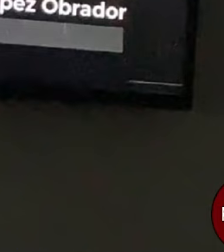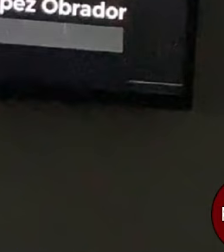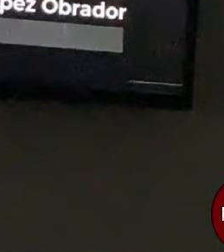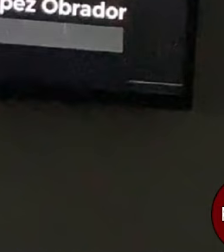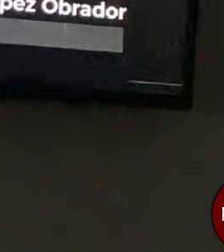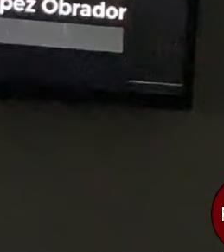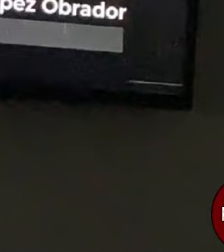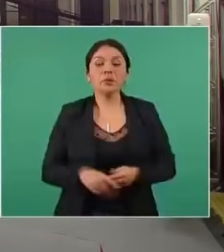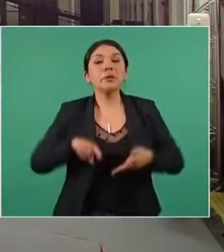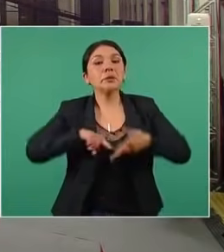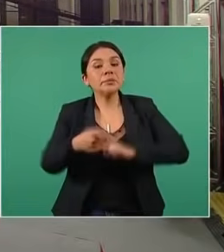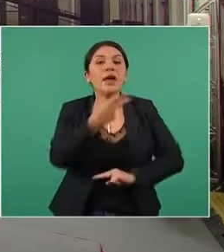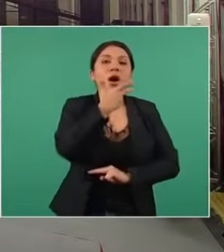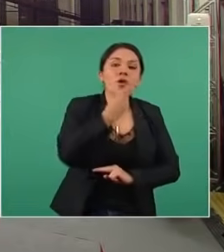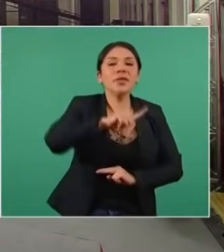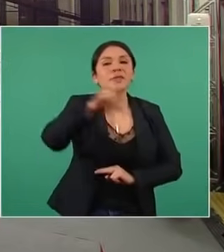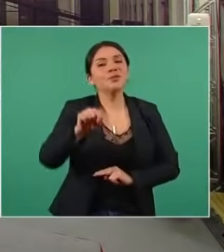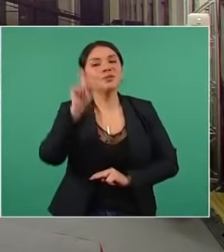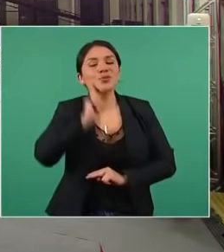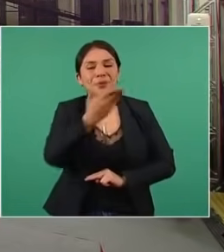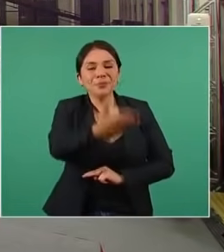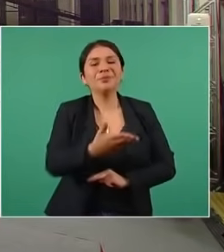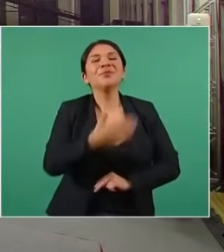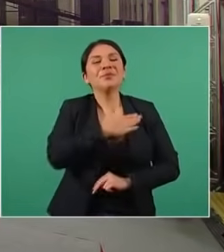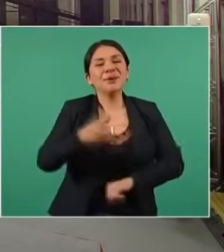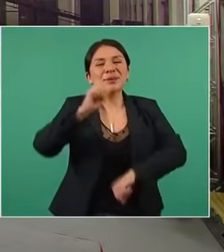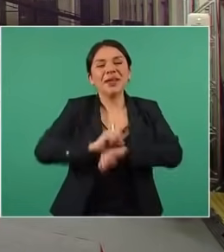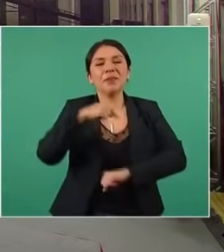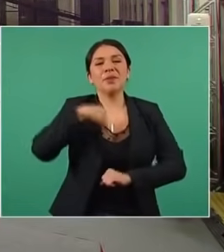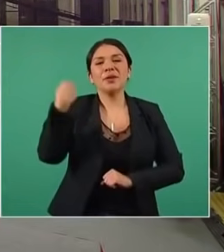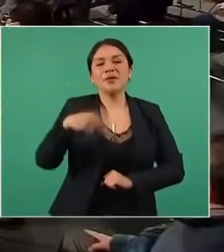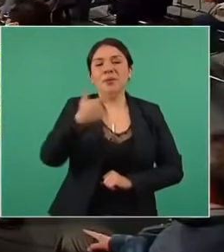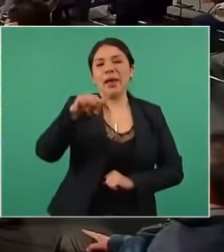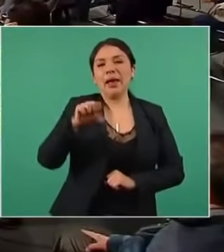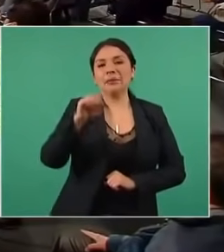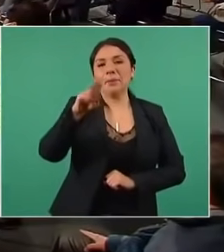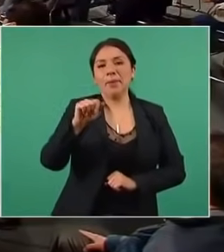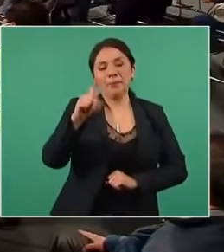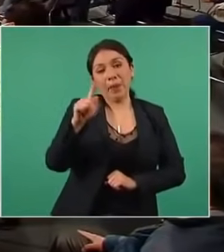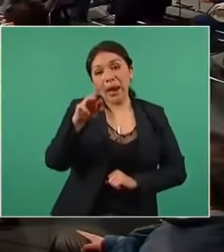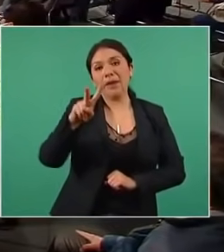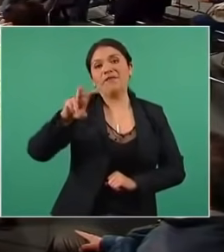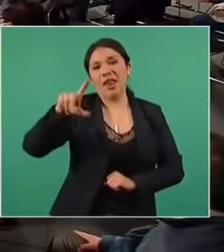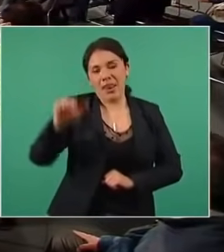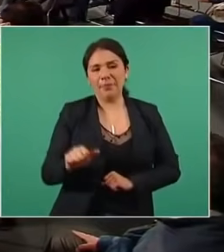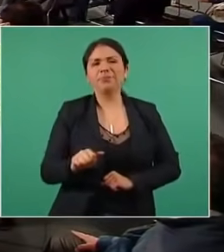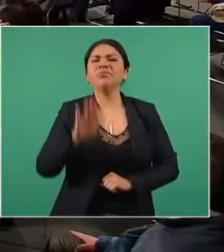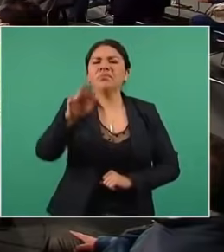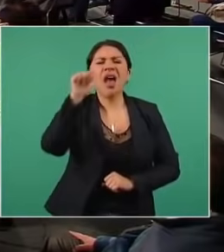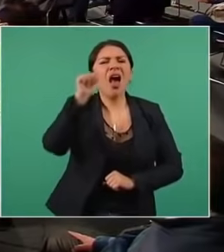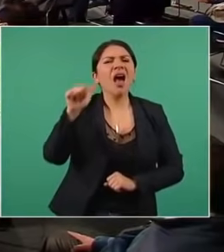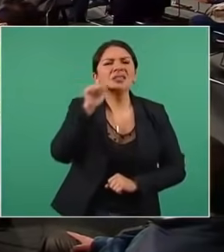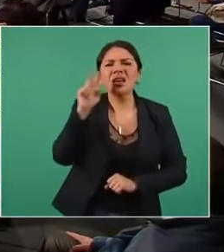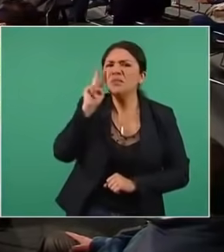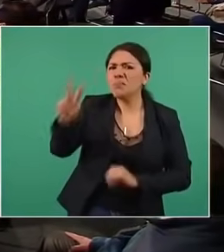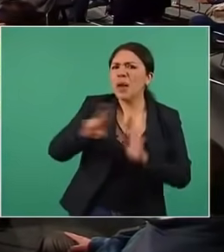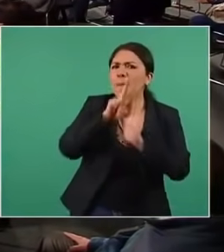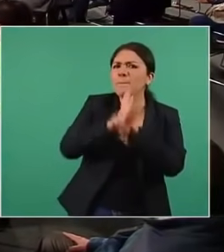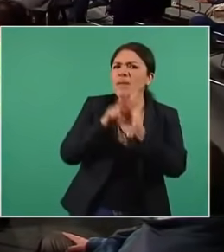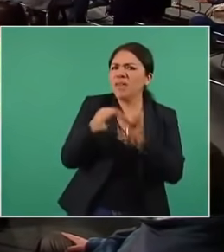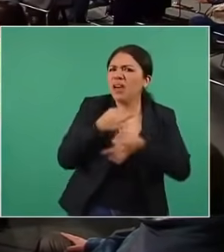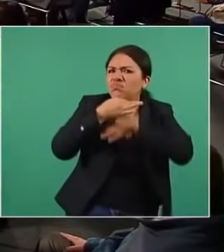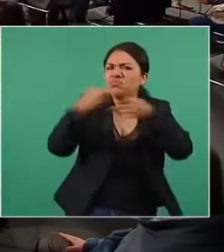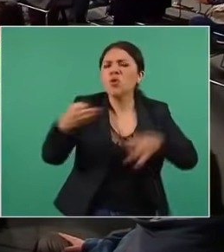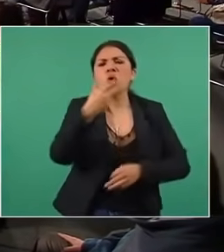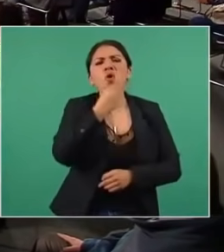pensando. Buenos días, presidente. Gaspar Vela, de La Octava. Sobre el video que se difundió el día de ayer, en el cual David